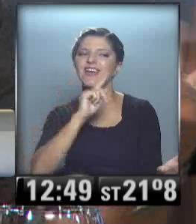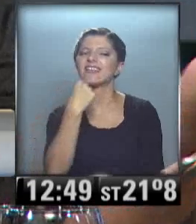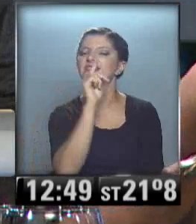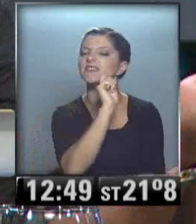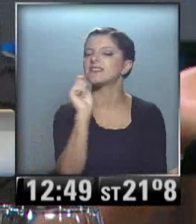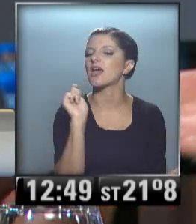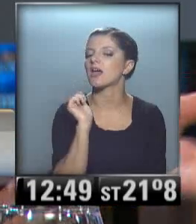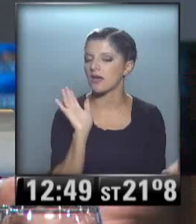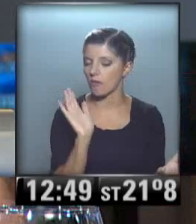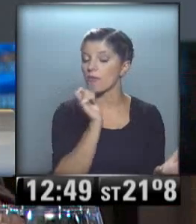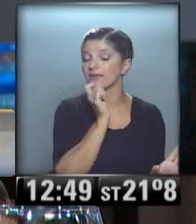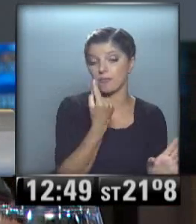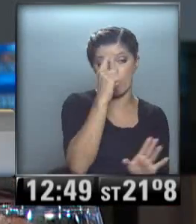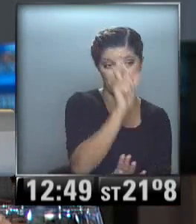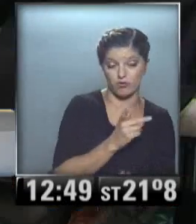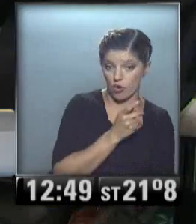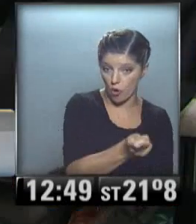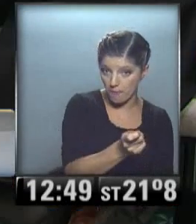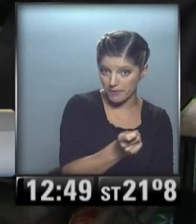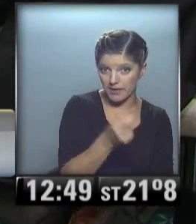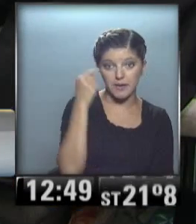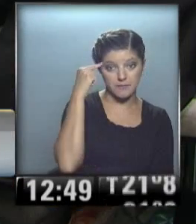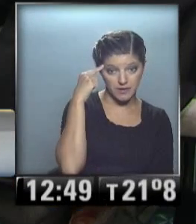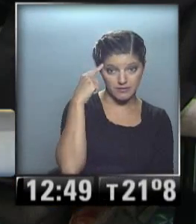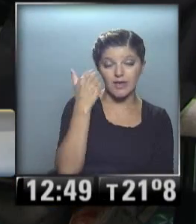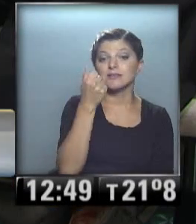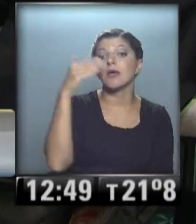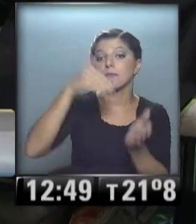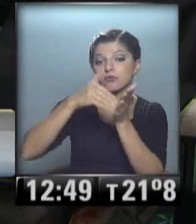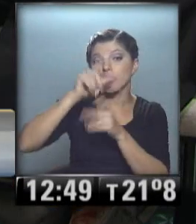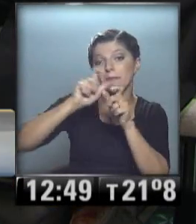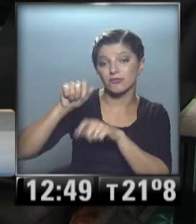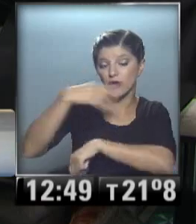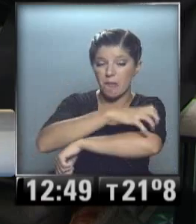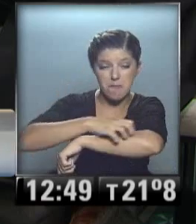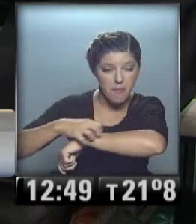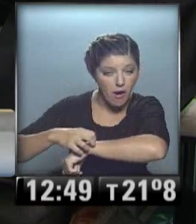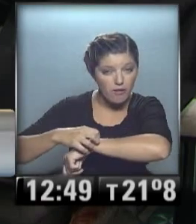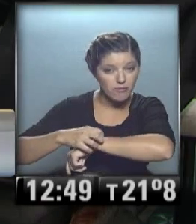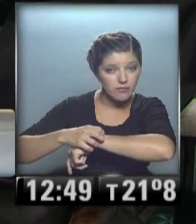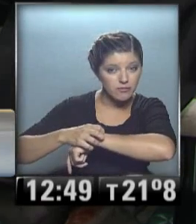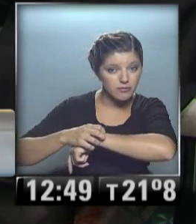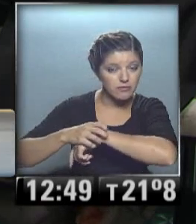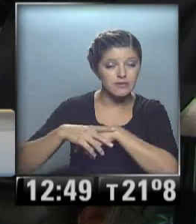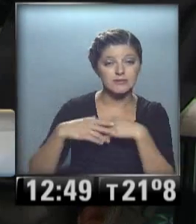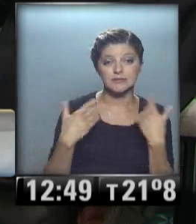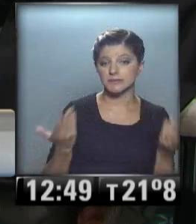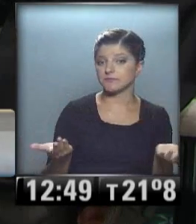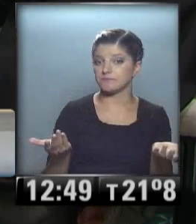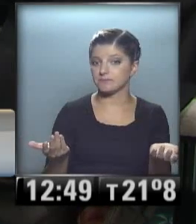eficiencia para, supuestamente para el consumidor, deja fuera de la sociedad a 6 millones de personas en la pobreza, arrastra a 6 millones de